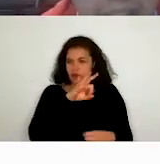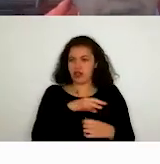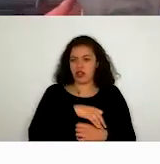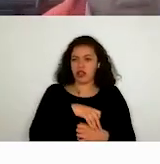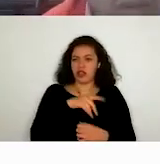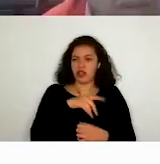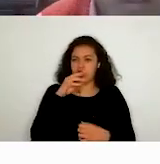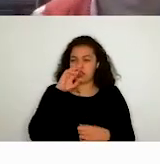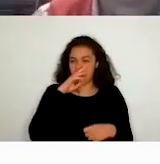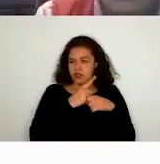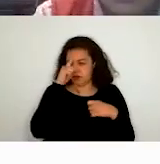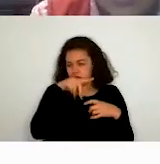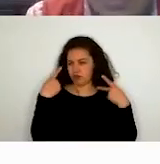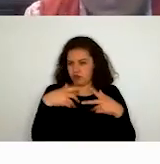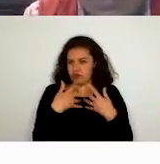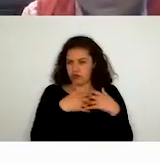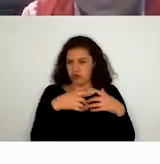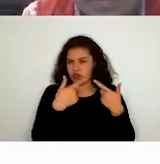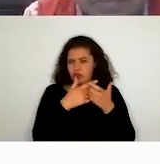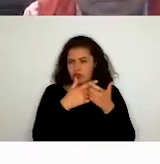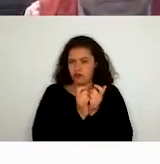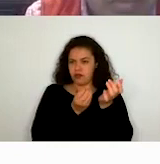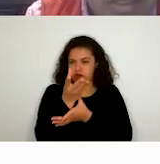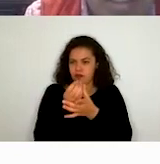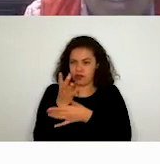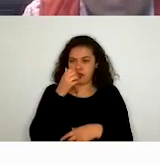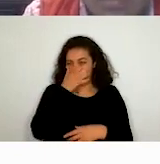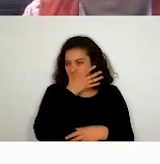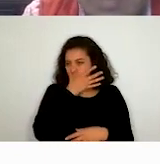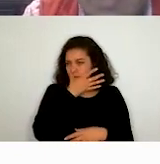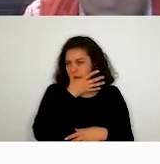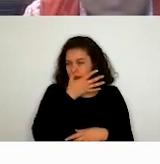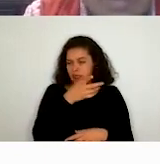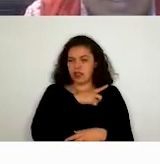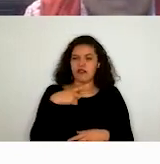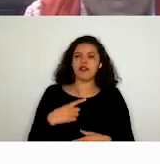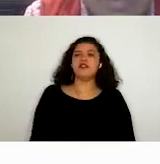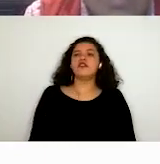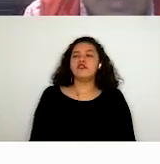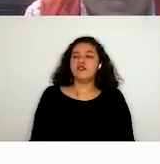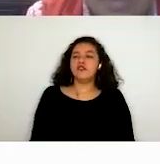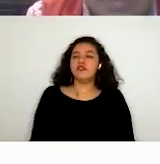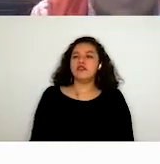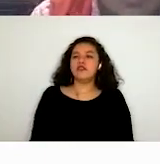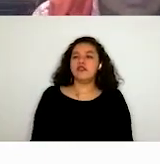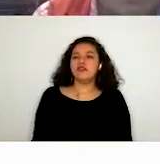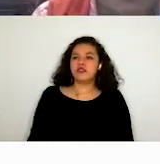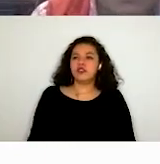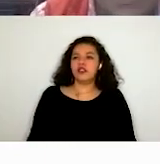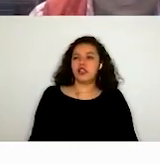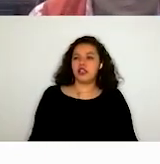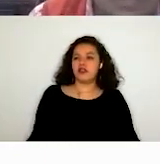responsable de su funcionamiento la brigada de evacuación. Nuevamente se deberá considerar a las personas con discapacidad visual.